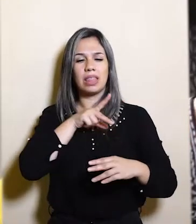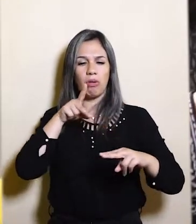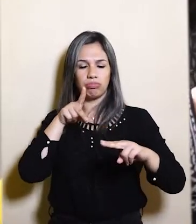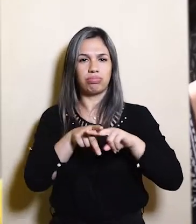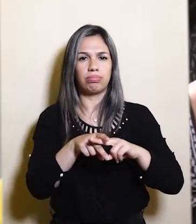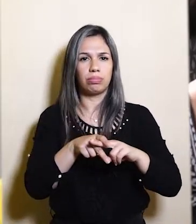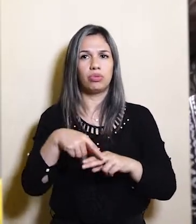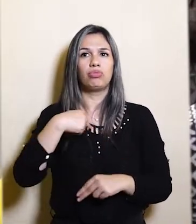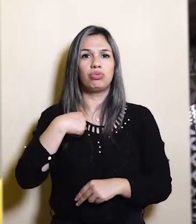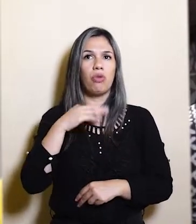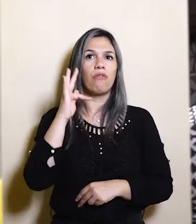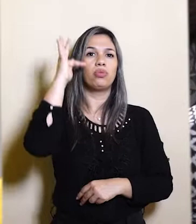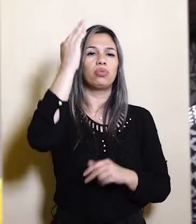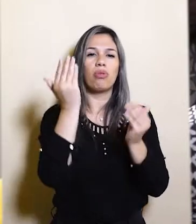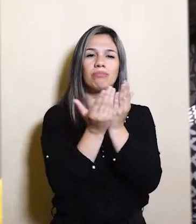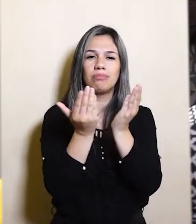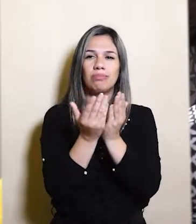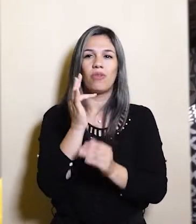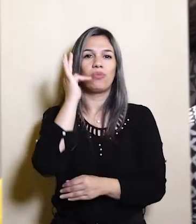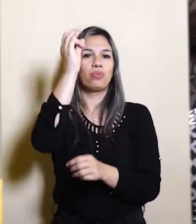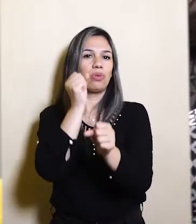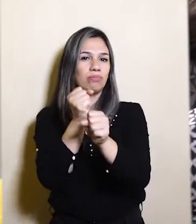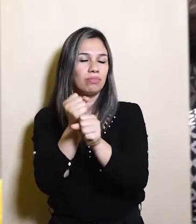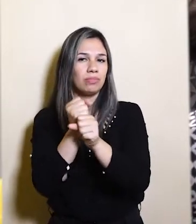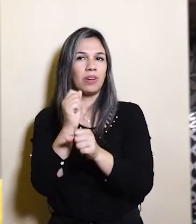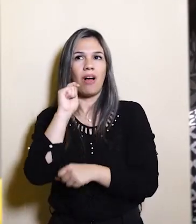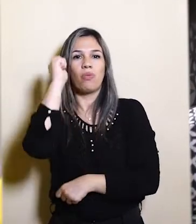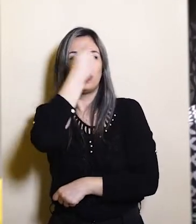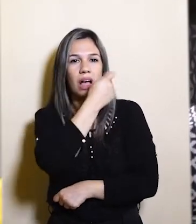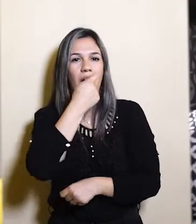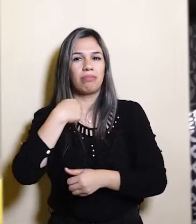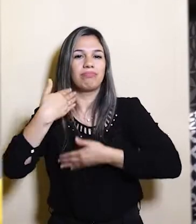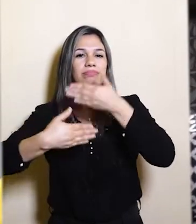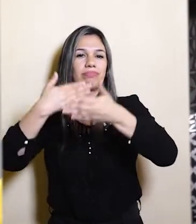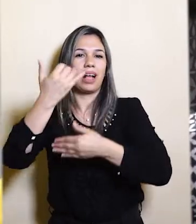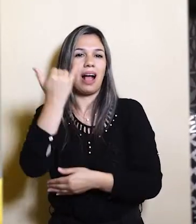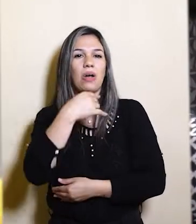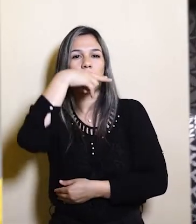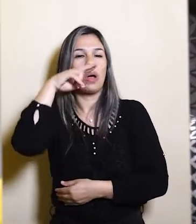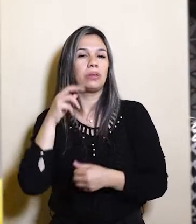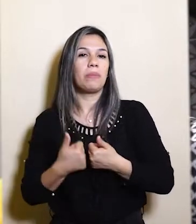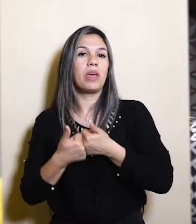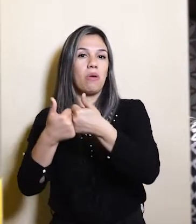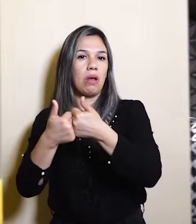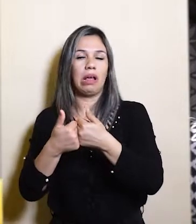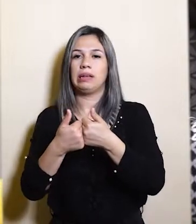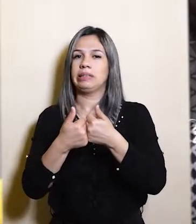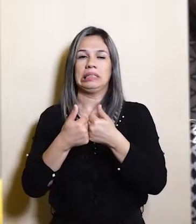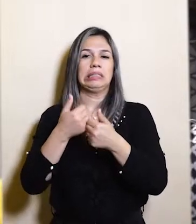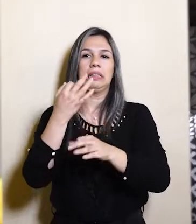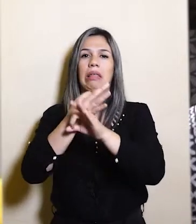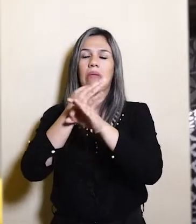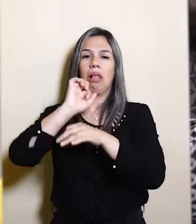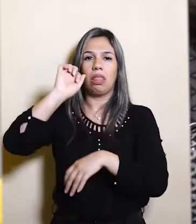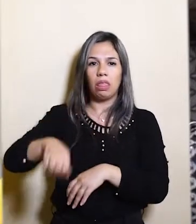digno, no hay garantías para que continúe con una educación, ¿no? Muchas veces tiene que desertar de la educación